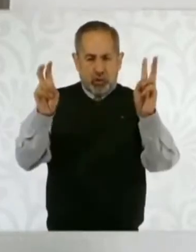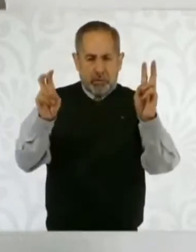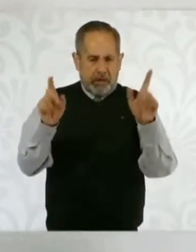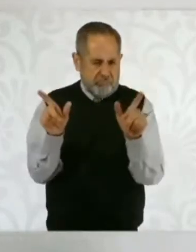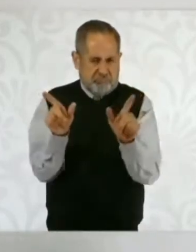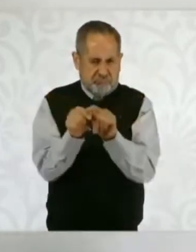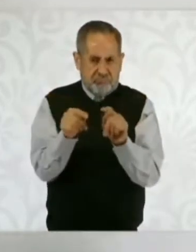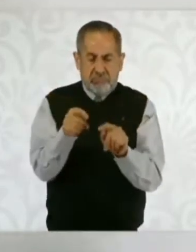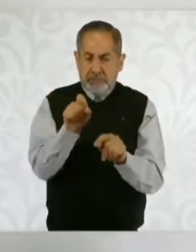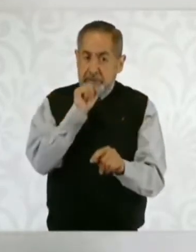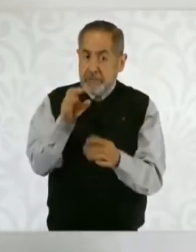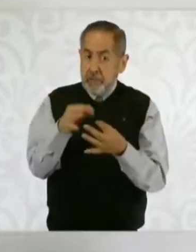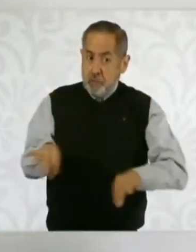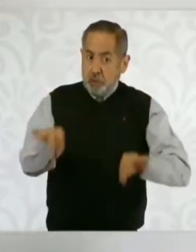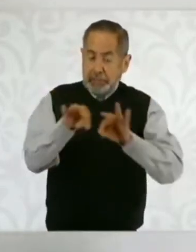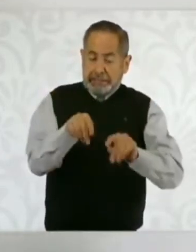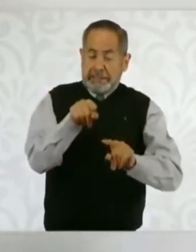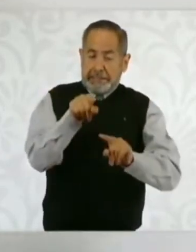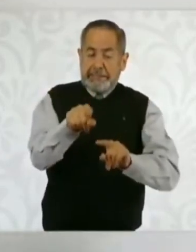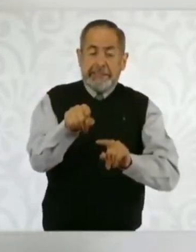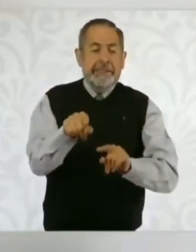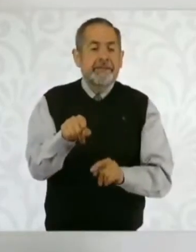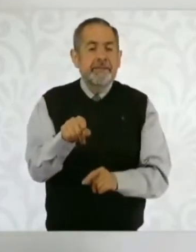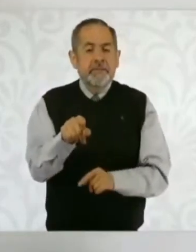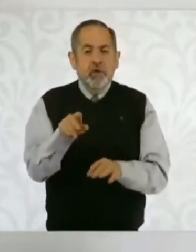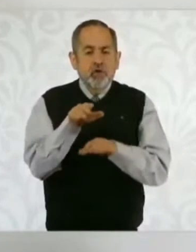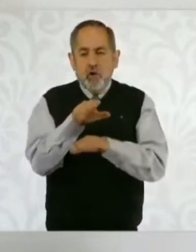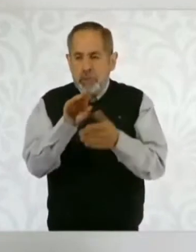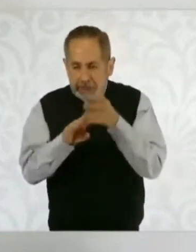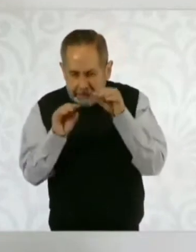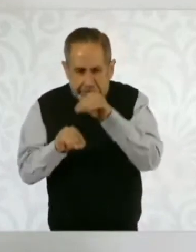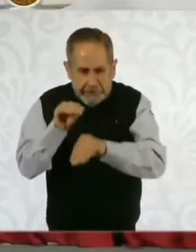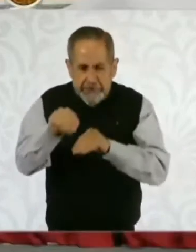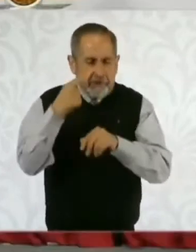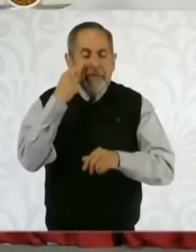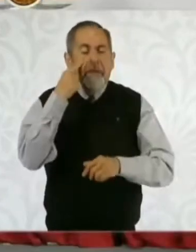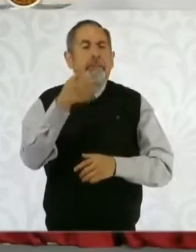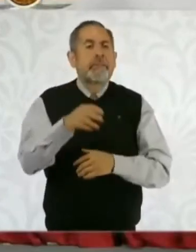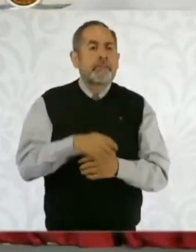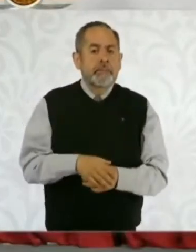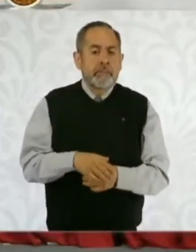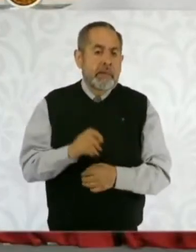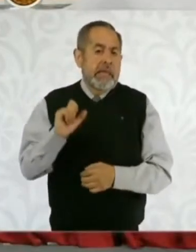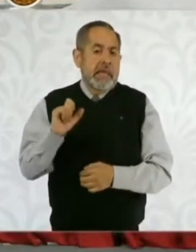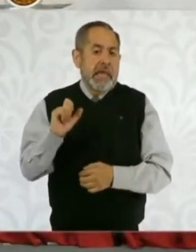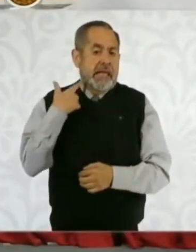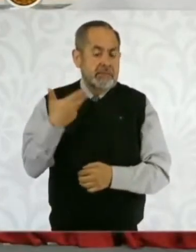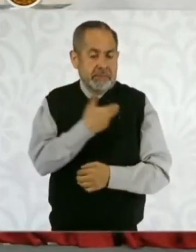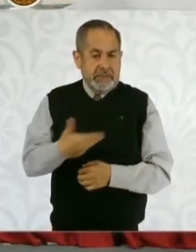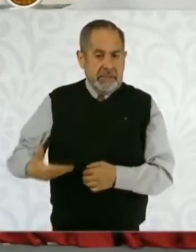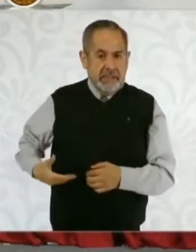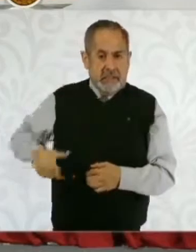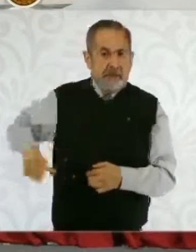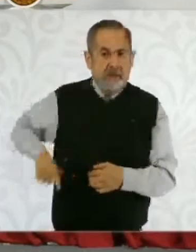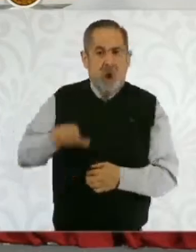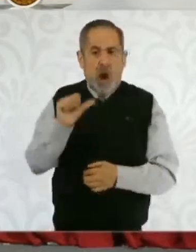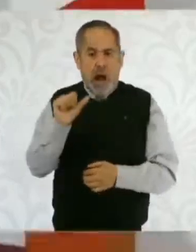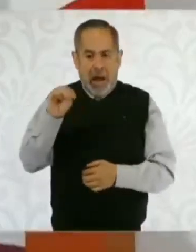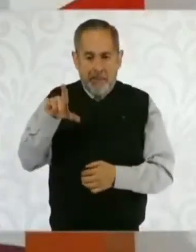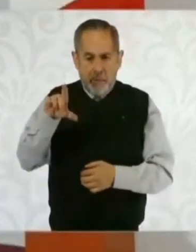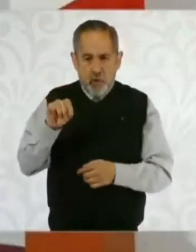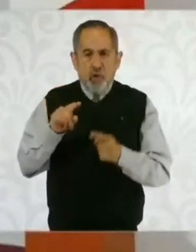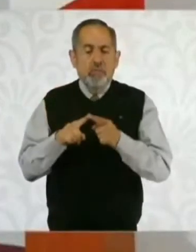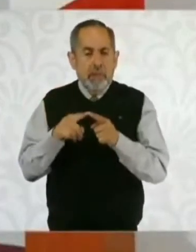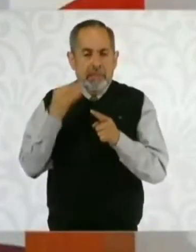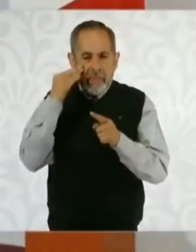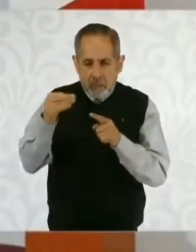impacta en una de las acciones que tiene que ver con el equipamiento. Durante el gobierno del presidente Andrés Manuel López Obrador, sobre